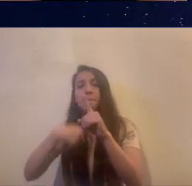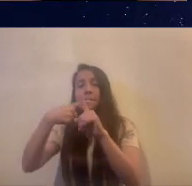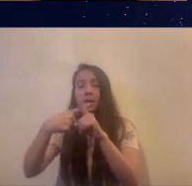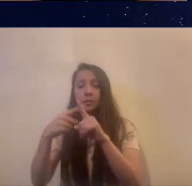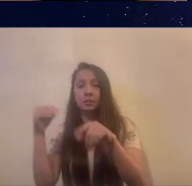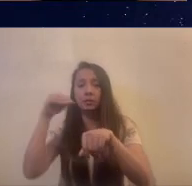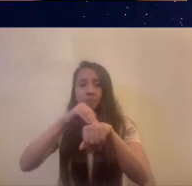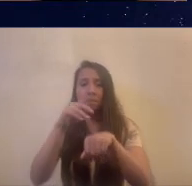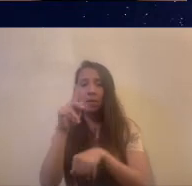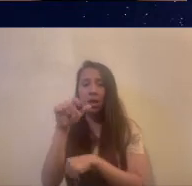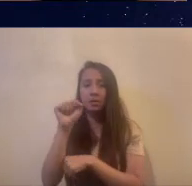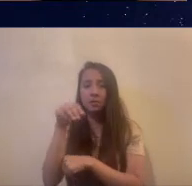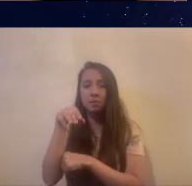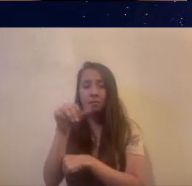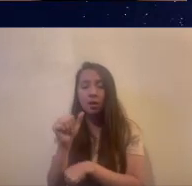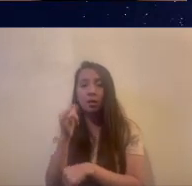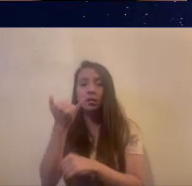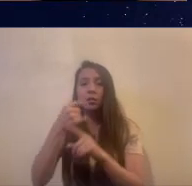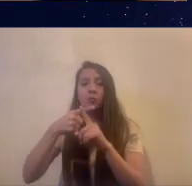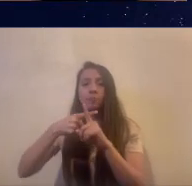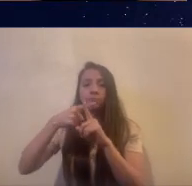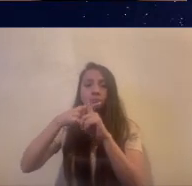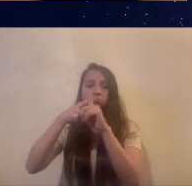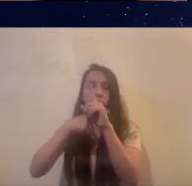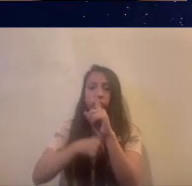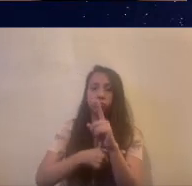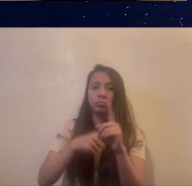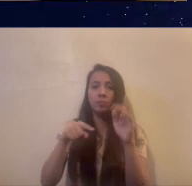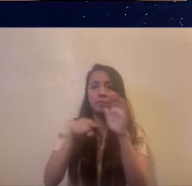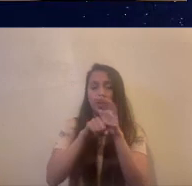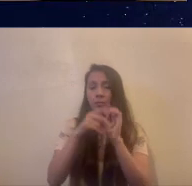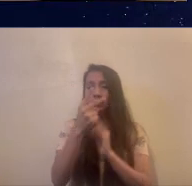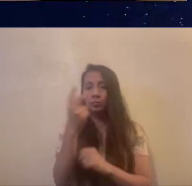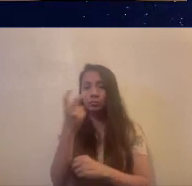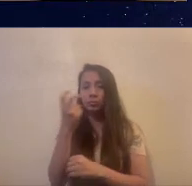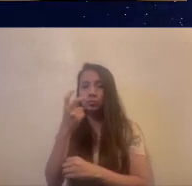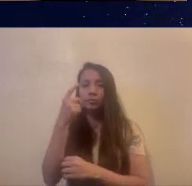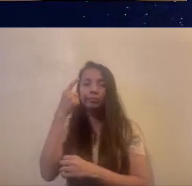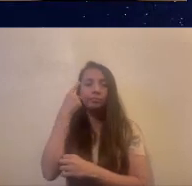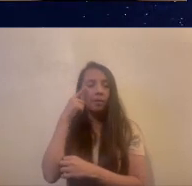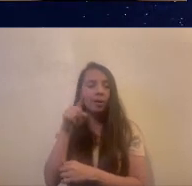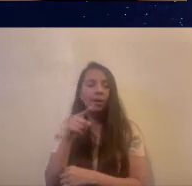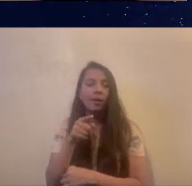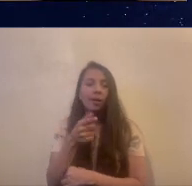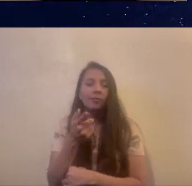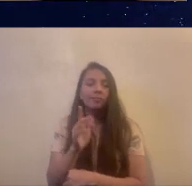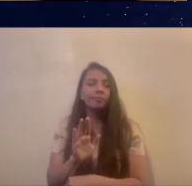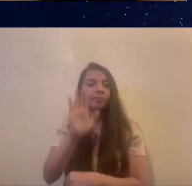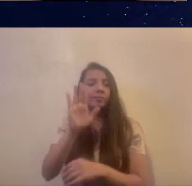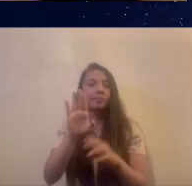aplicación de plasma y las temperaturas de menos 200 grados centígrados para